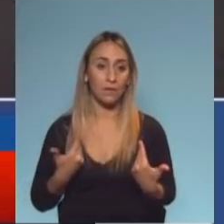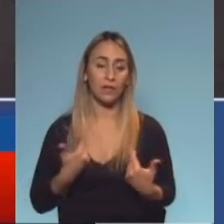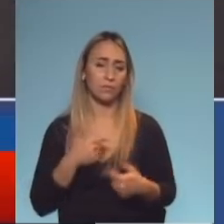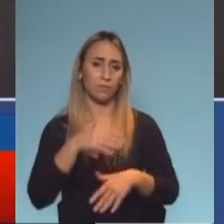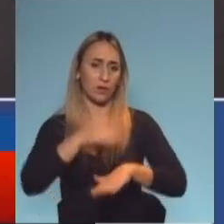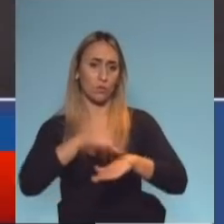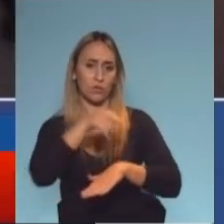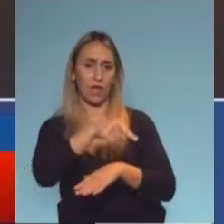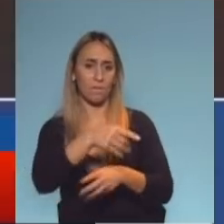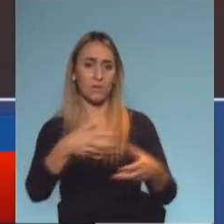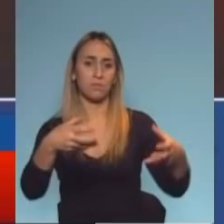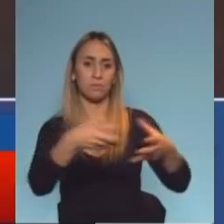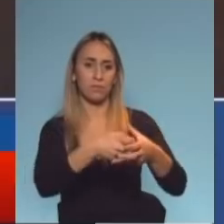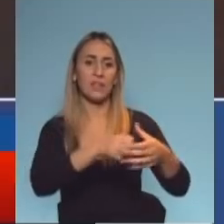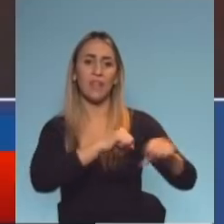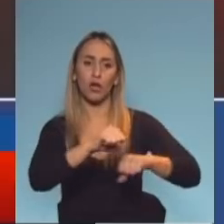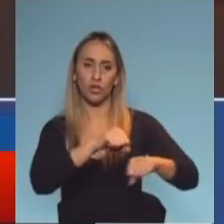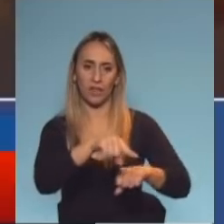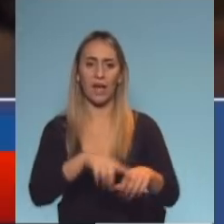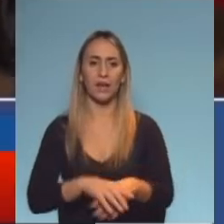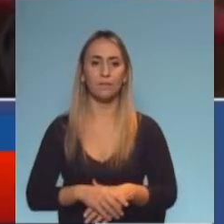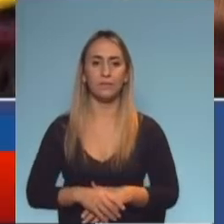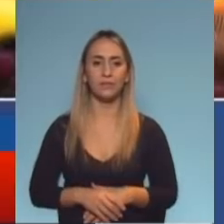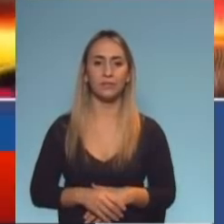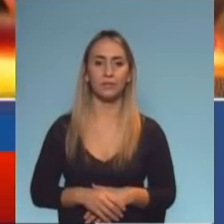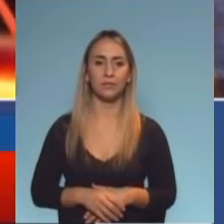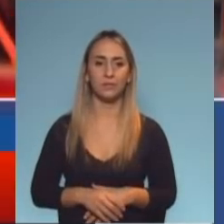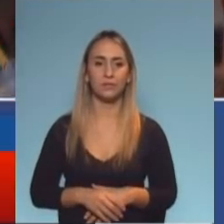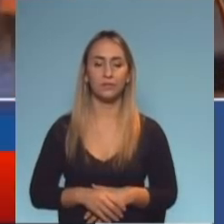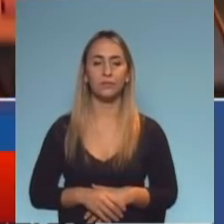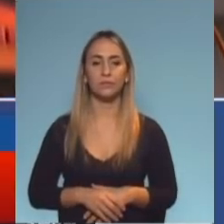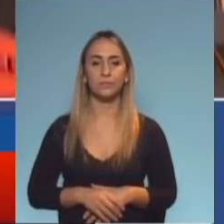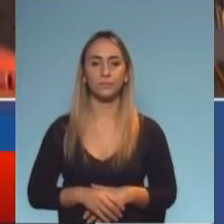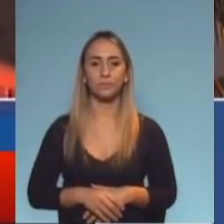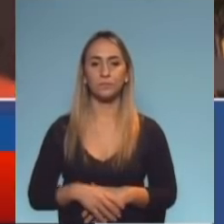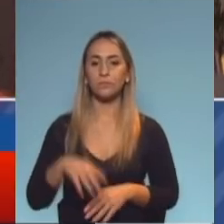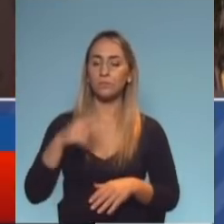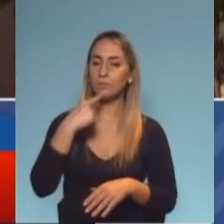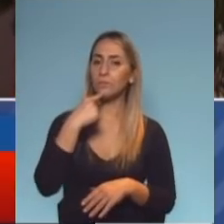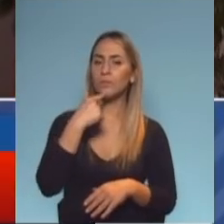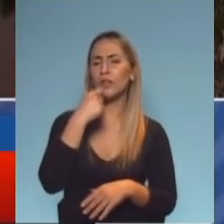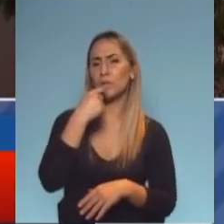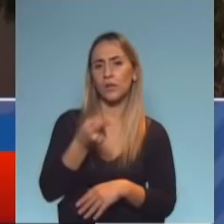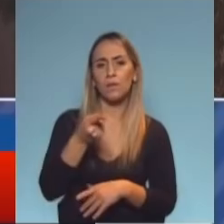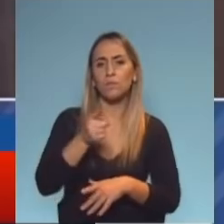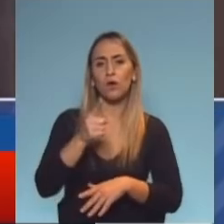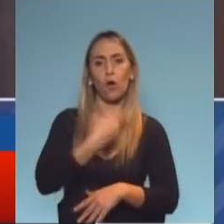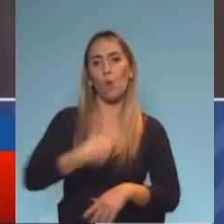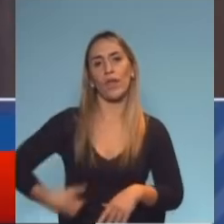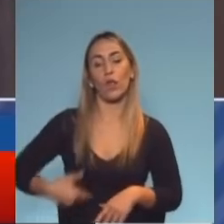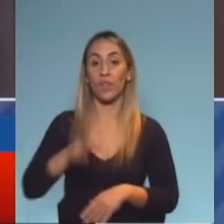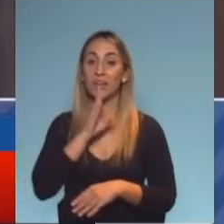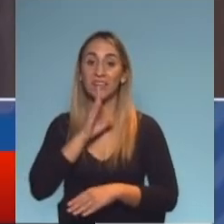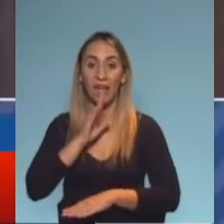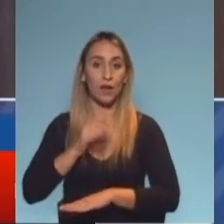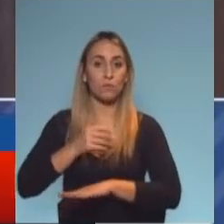terrorista Hamas. Embajadora, quería preguntarle cuál es la posición del gobierno israelí en relación a la decisión